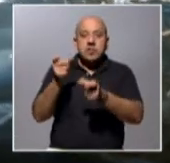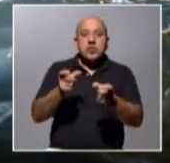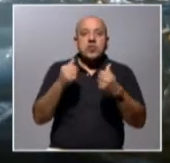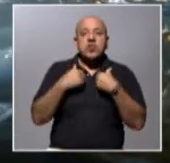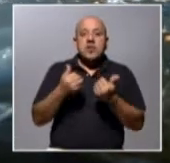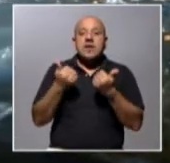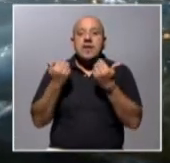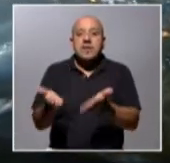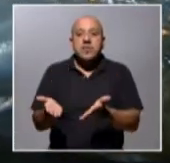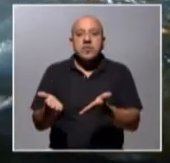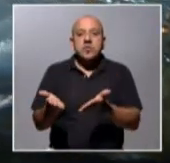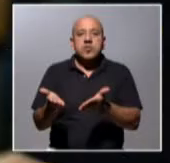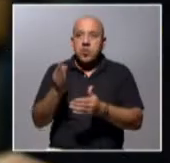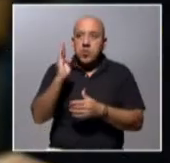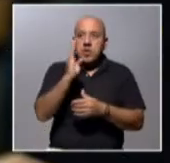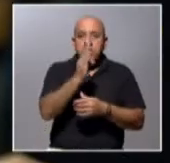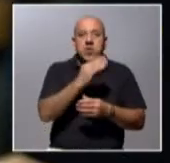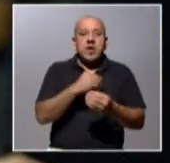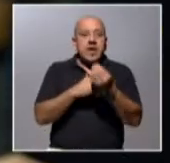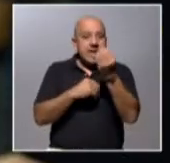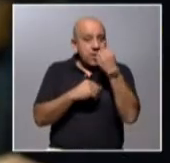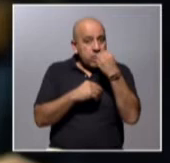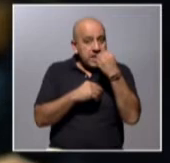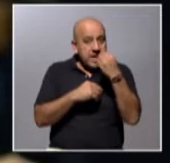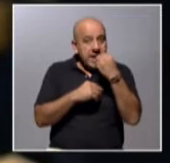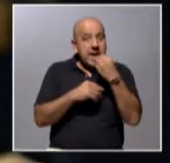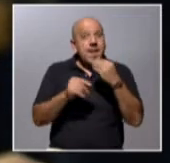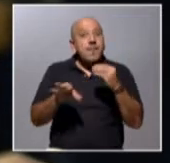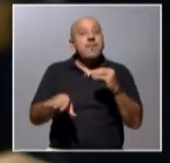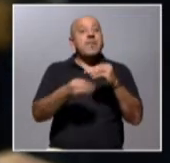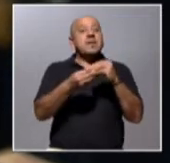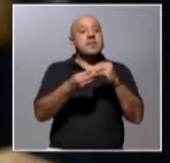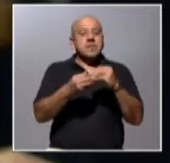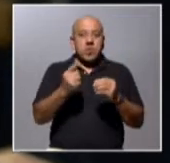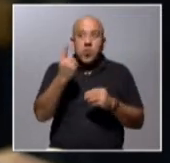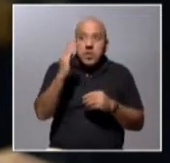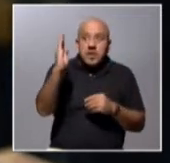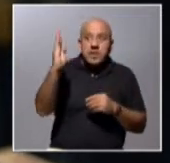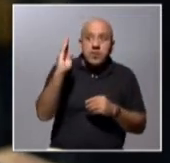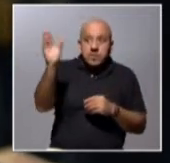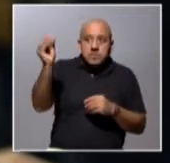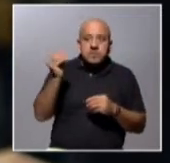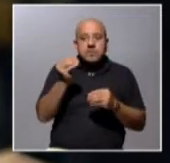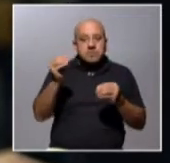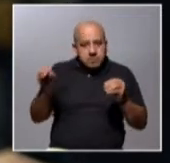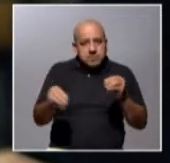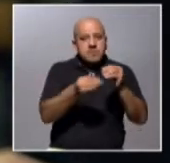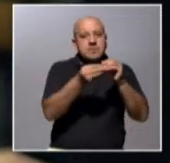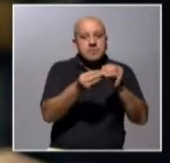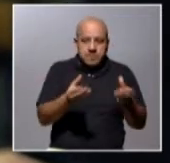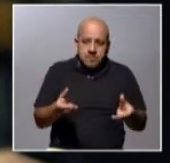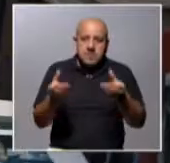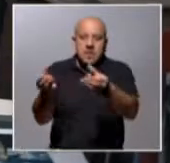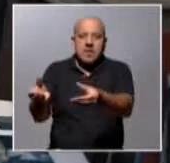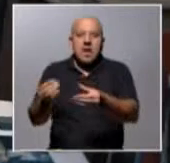regalamos un libro. Es la comida y una esperanza de un libro que, bueno, otro mundo. Hay un texto de